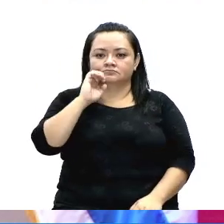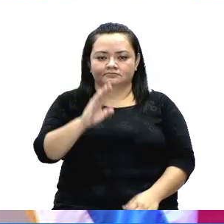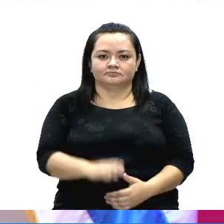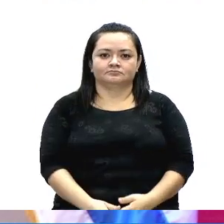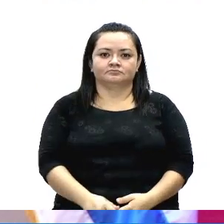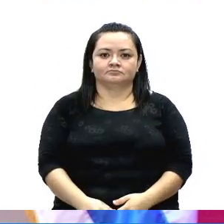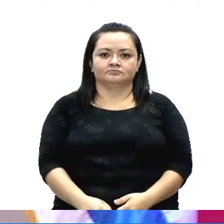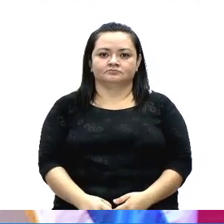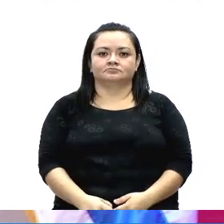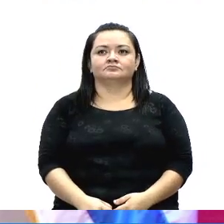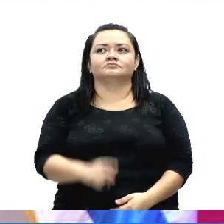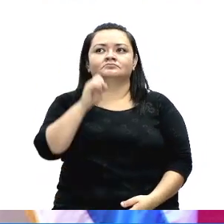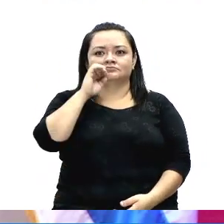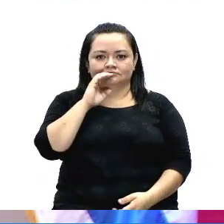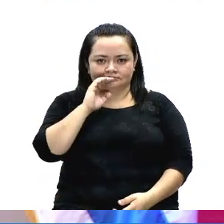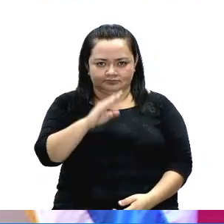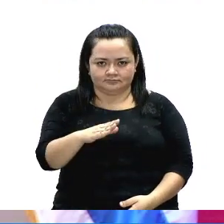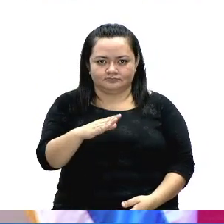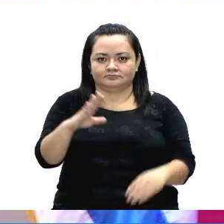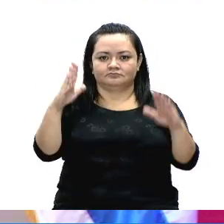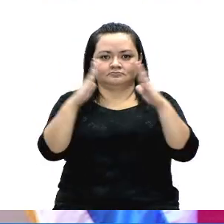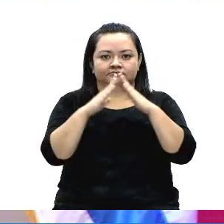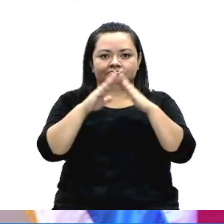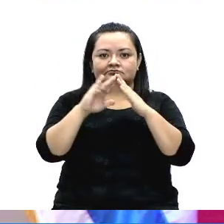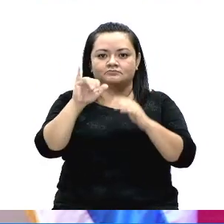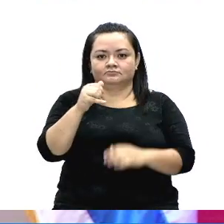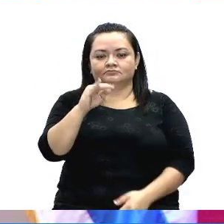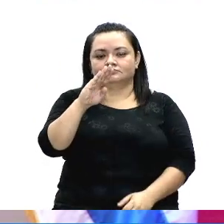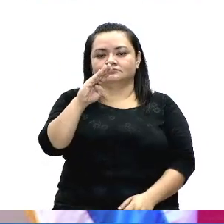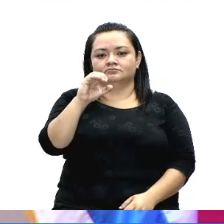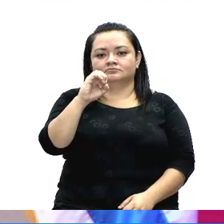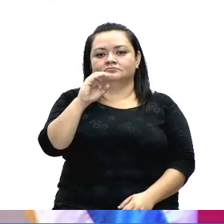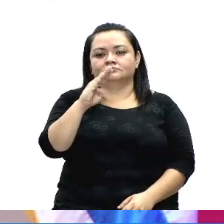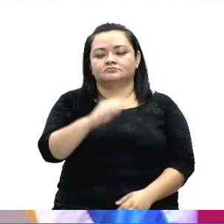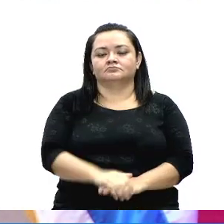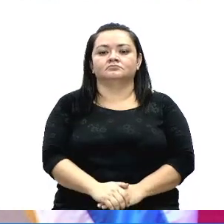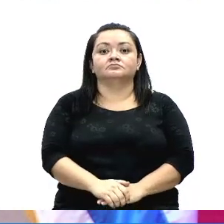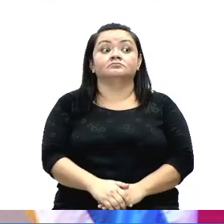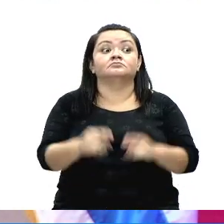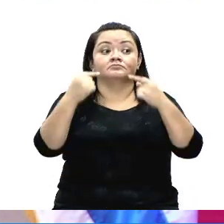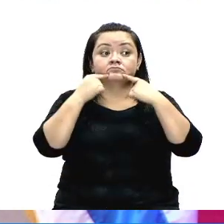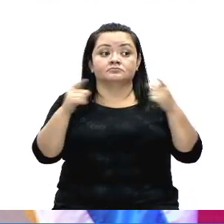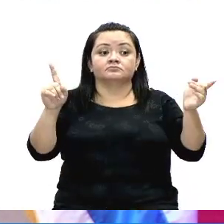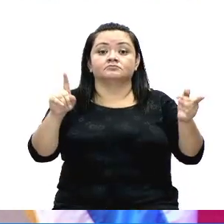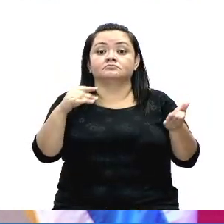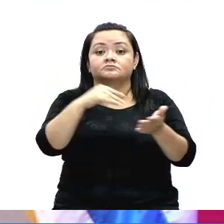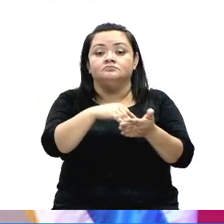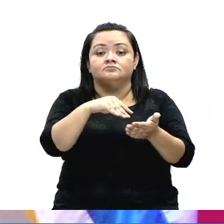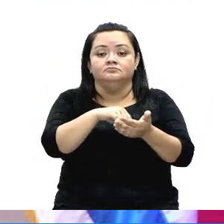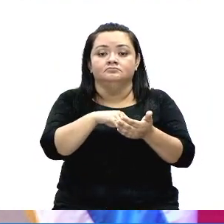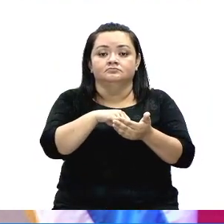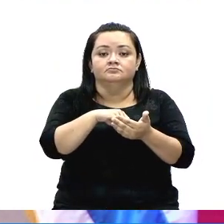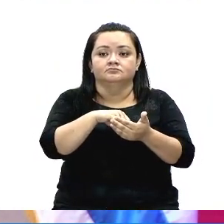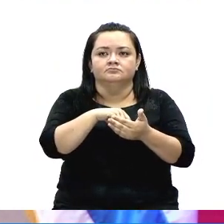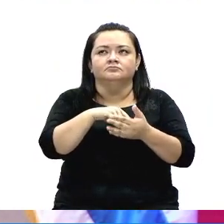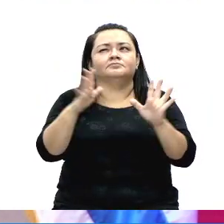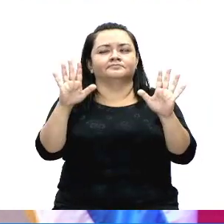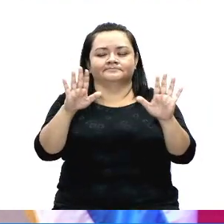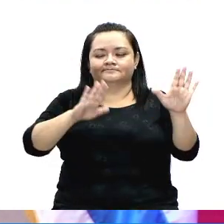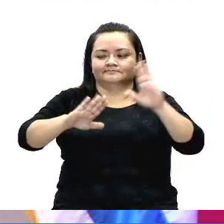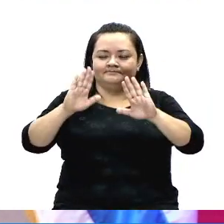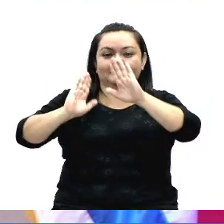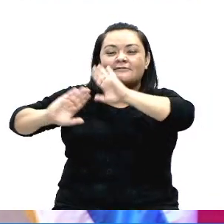así dirás a la casa de jacob y anunciarán a los hijos de israel con textualmente